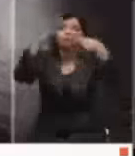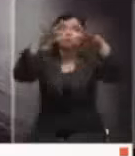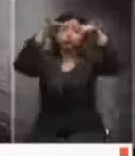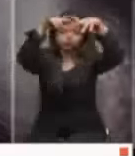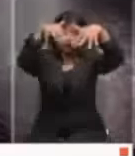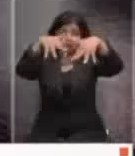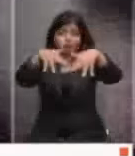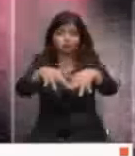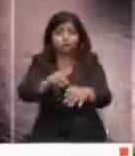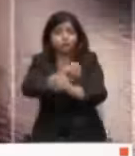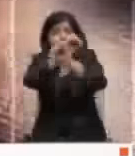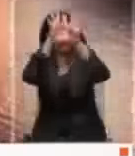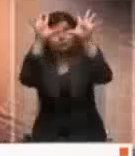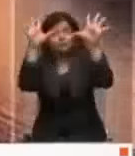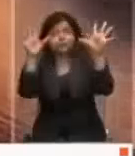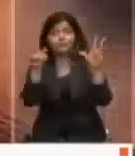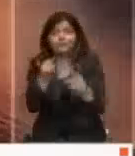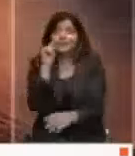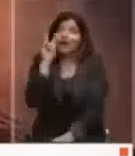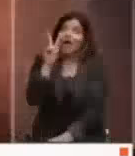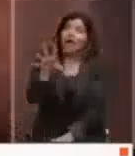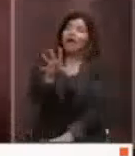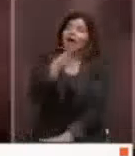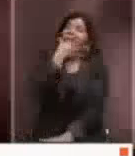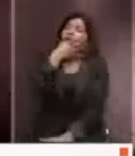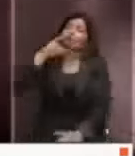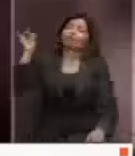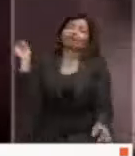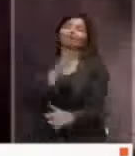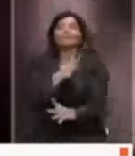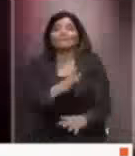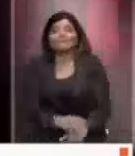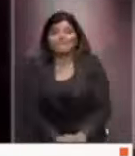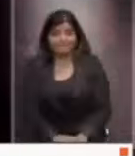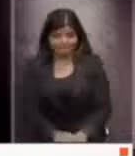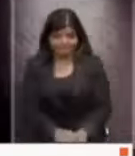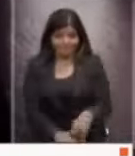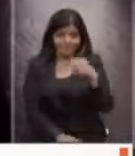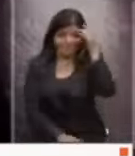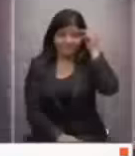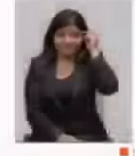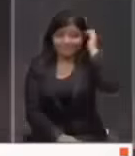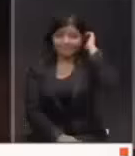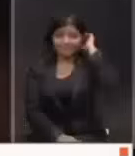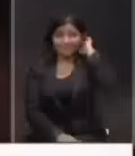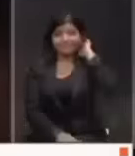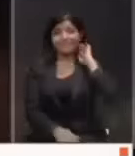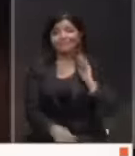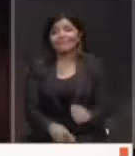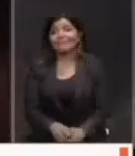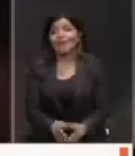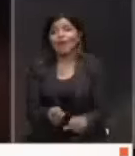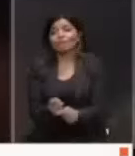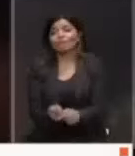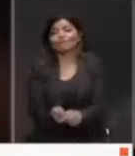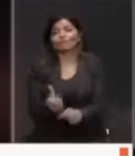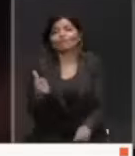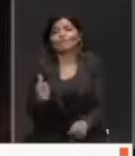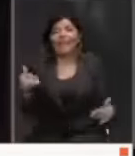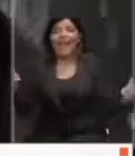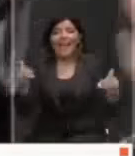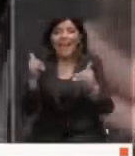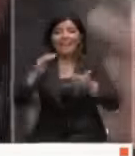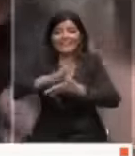proyectadas en el cielo espectáculo maravilloso Gracias jilo en medio de la fiesta